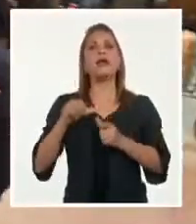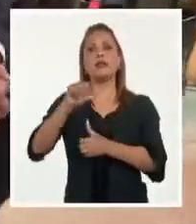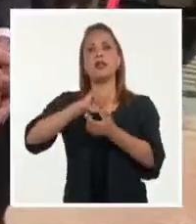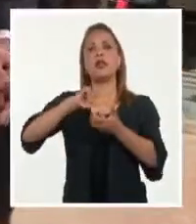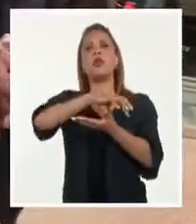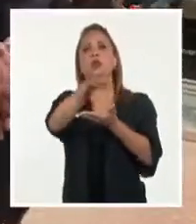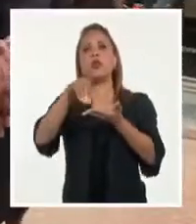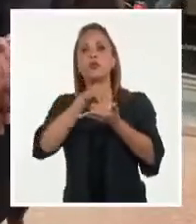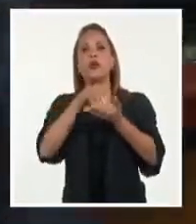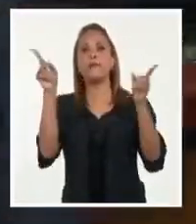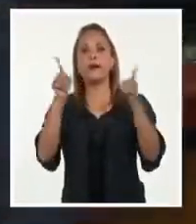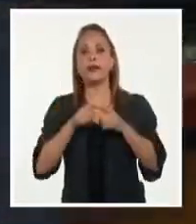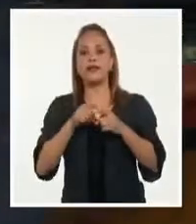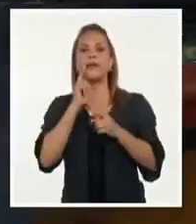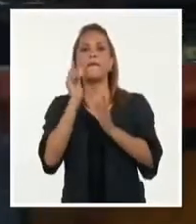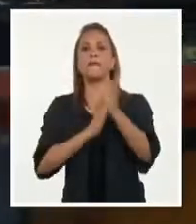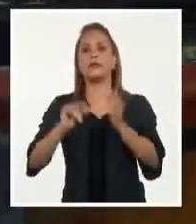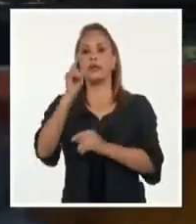en noviembre